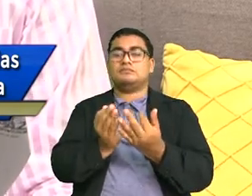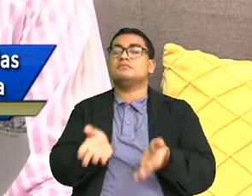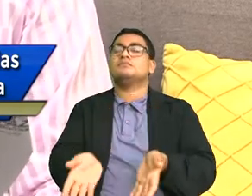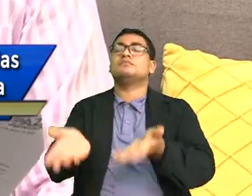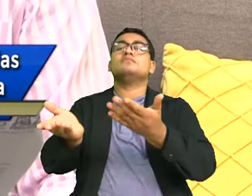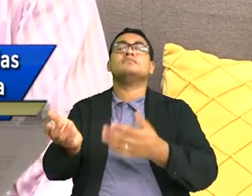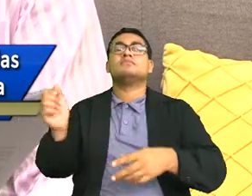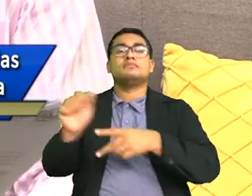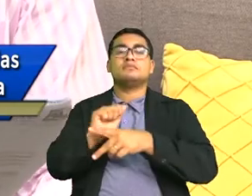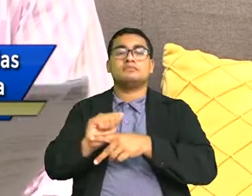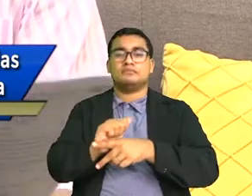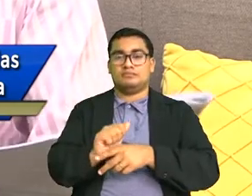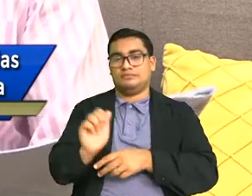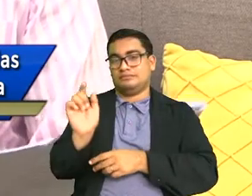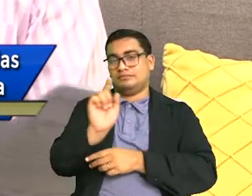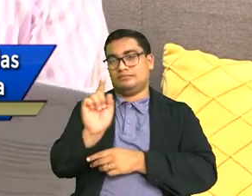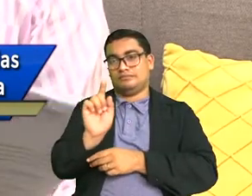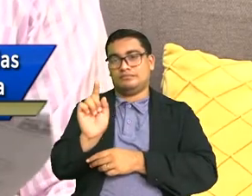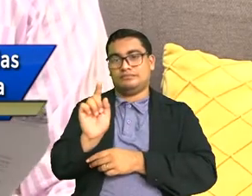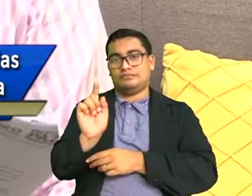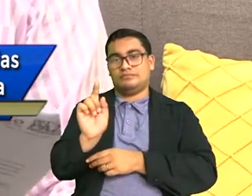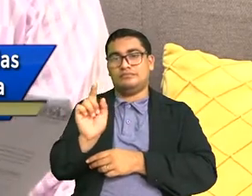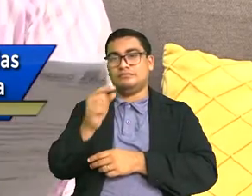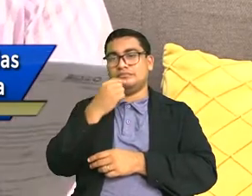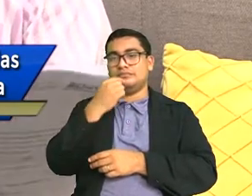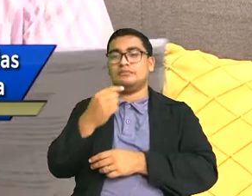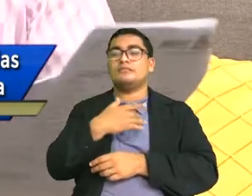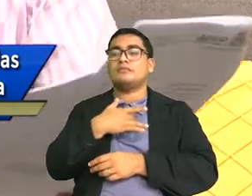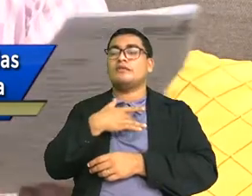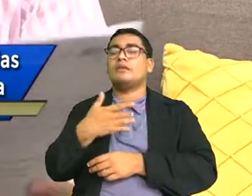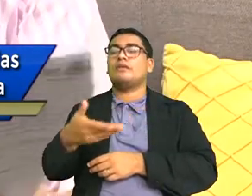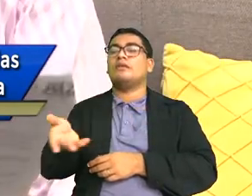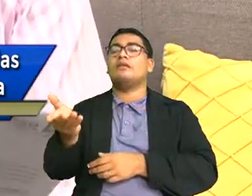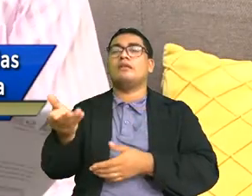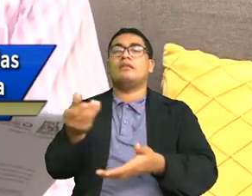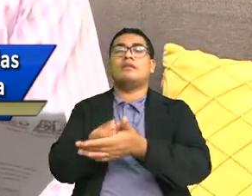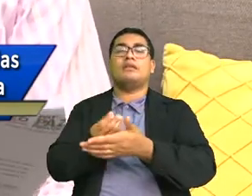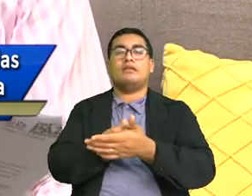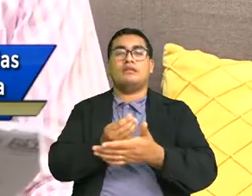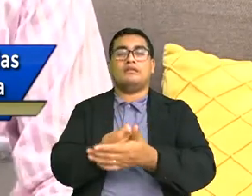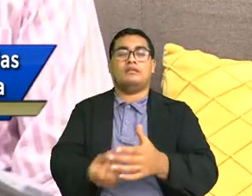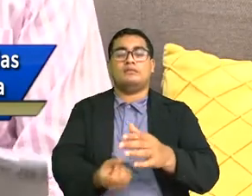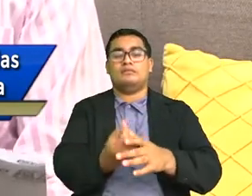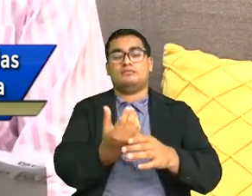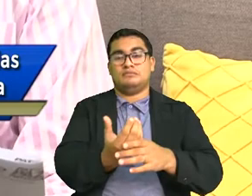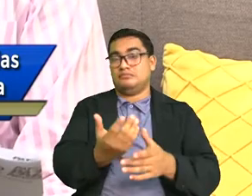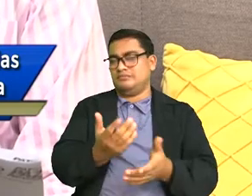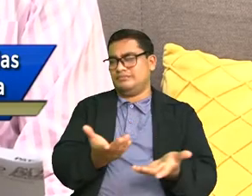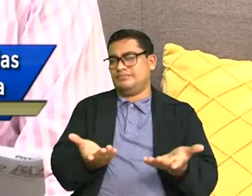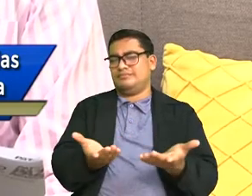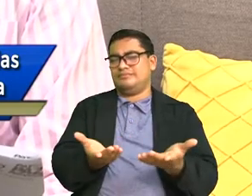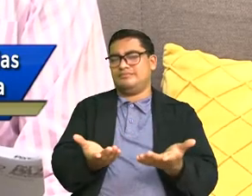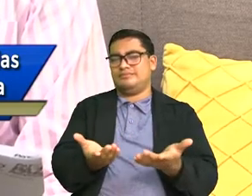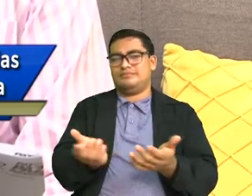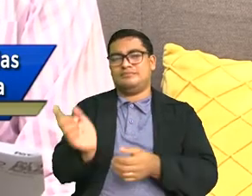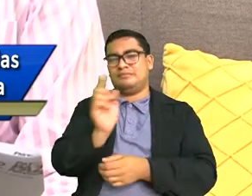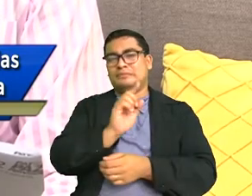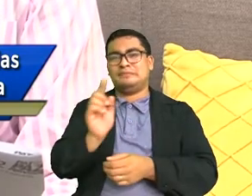este paquete y no necesitamos que ahora éste compre cierto insumo para asegurar cosecha no